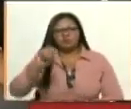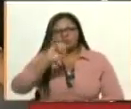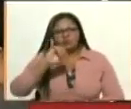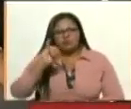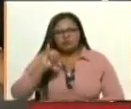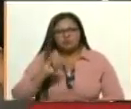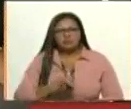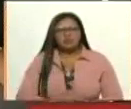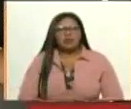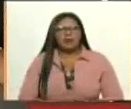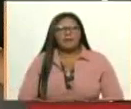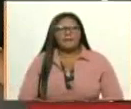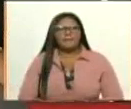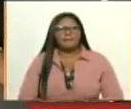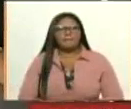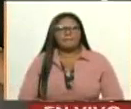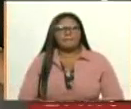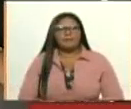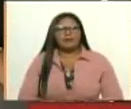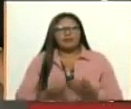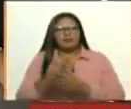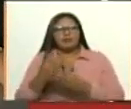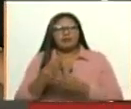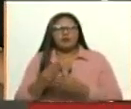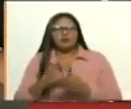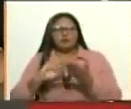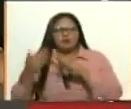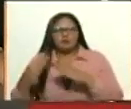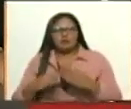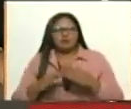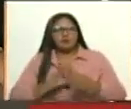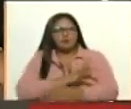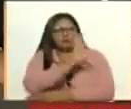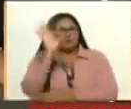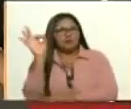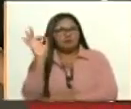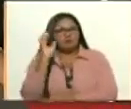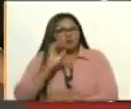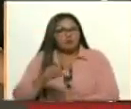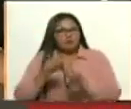Urdaneta, pesebre comunitario, Barquisimeto, Estado Lara.